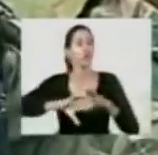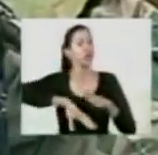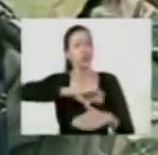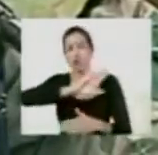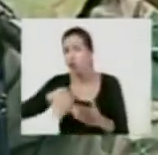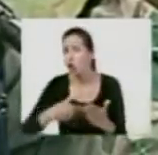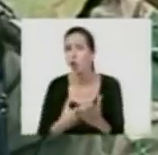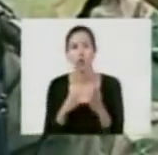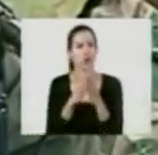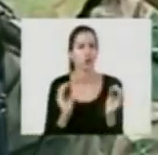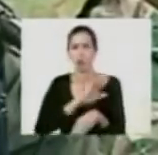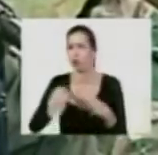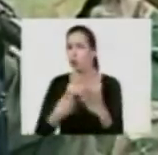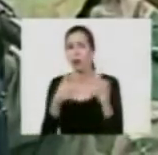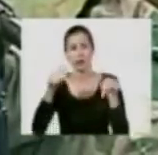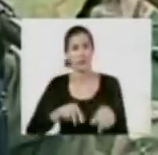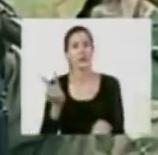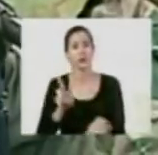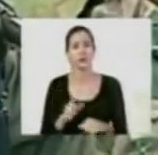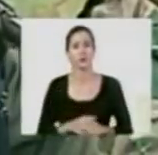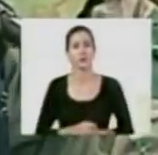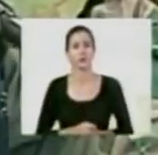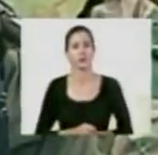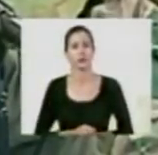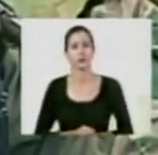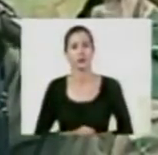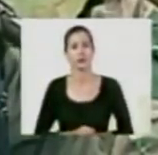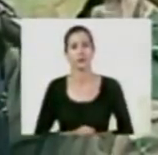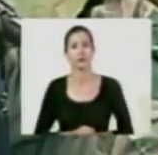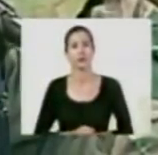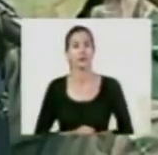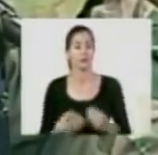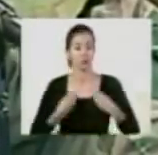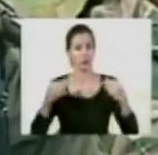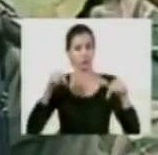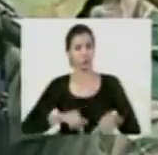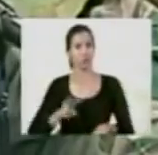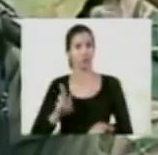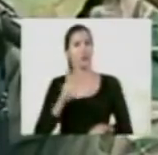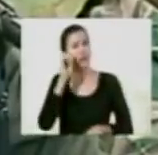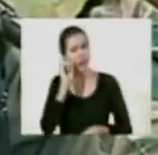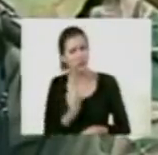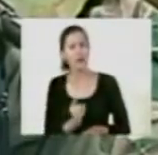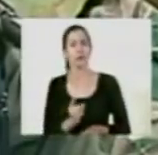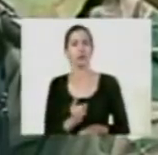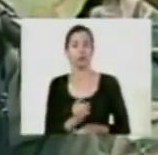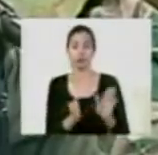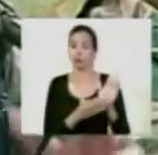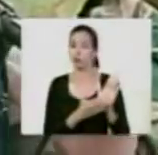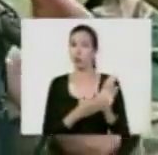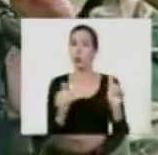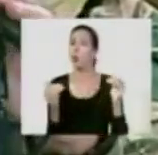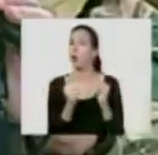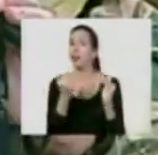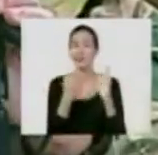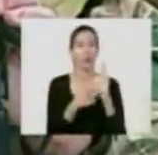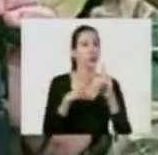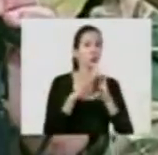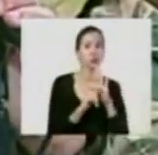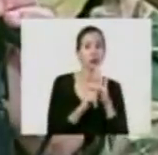todos, aquí en Venezuela, quienes estamos pisando esta tierra de gracia, estamos en el deber constitucional, no es